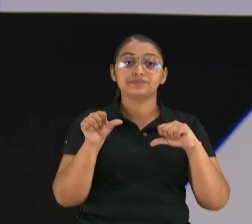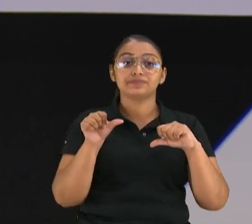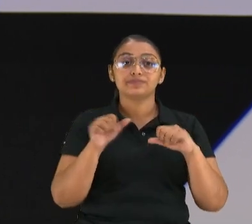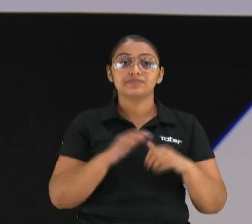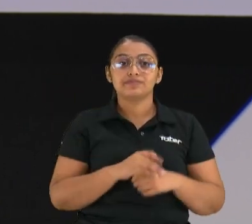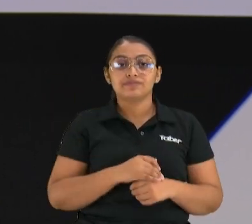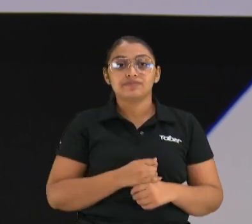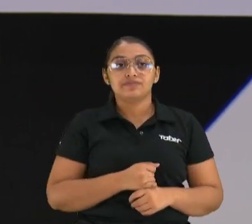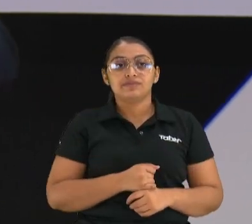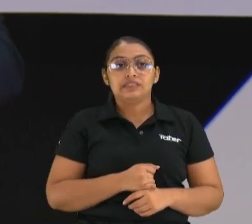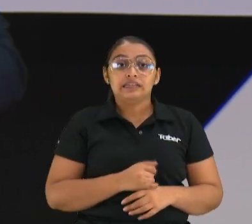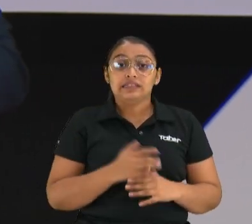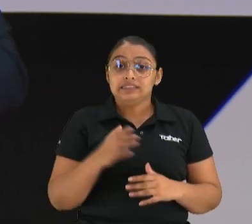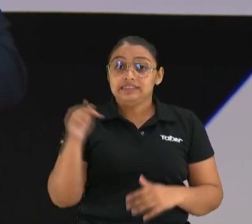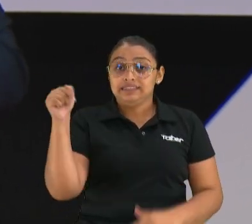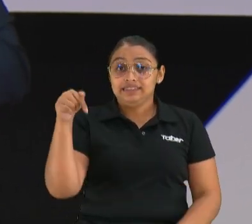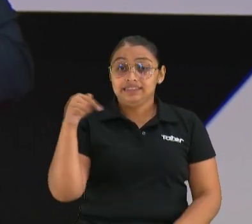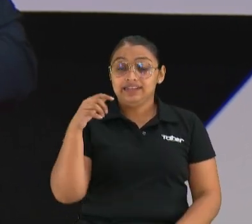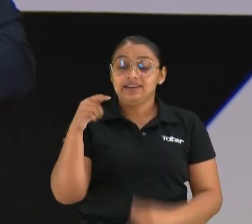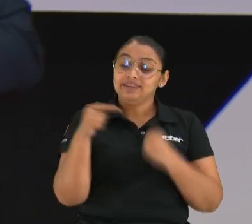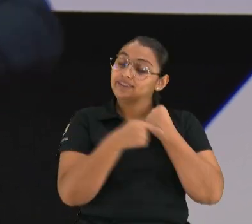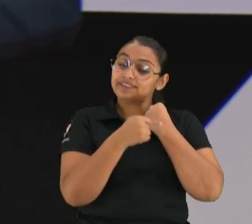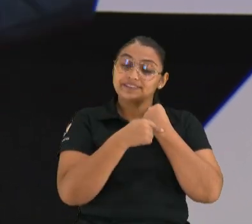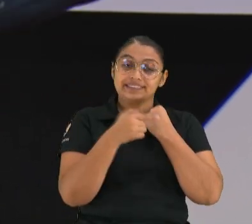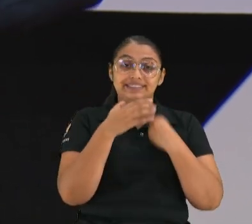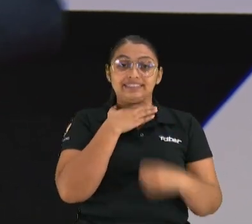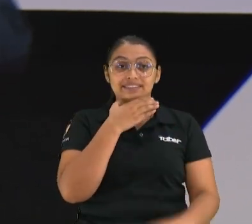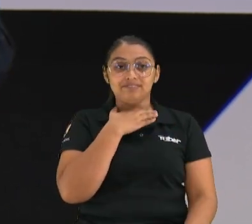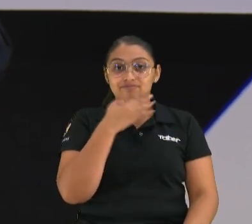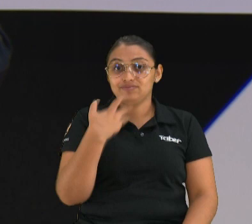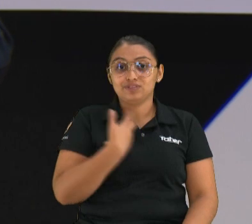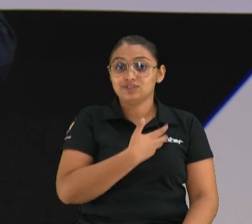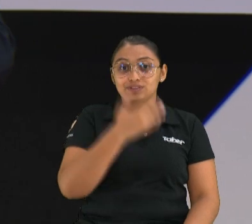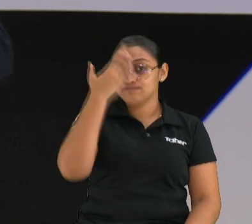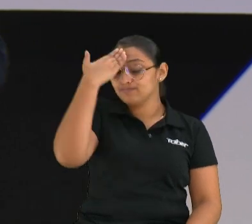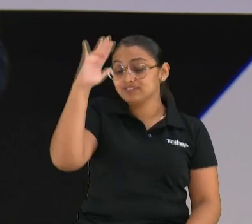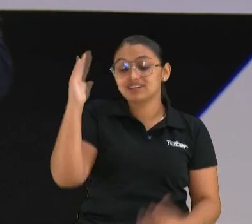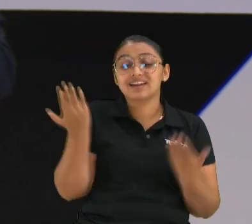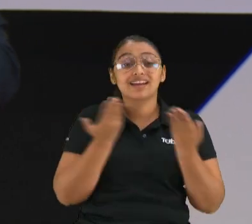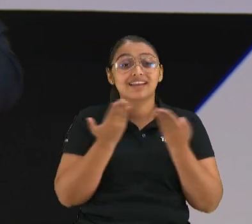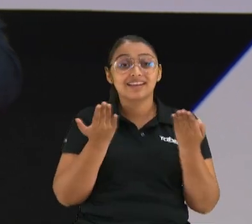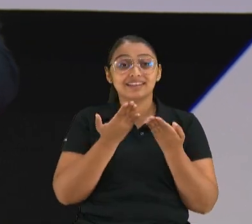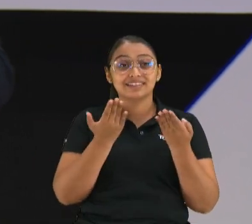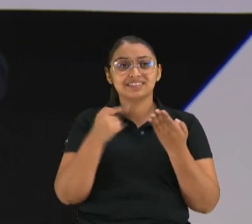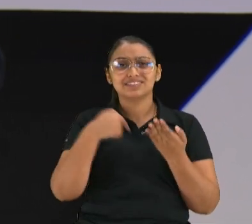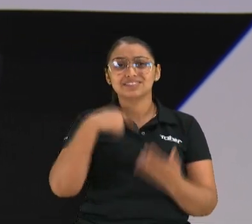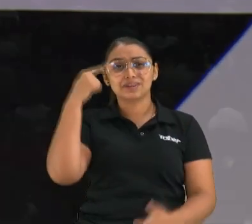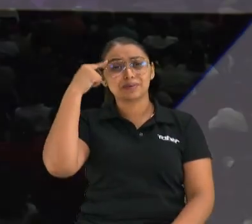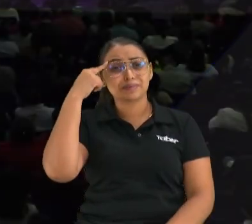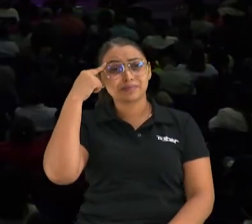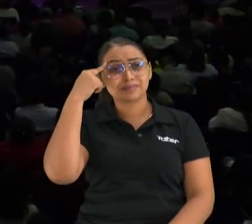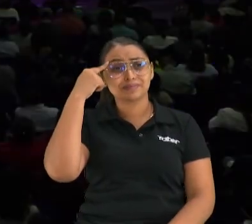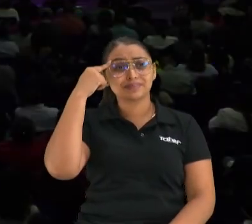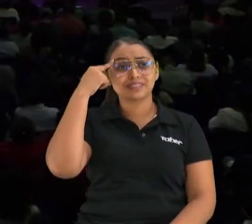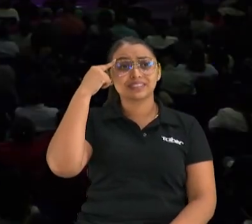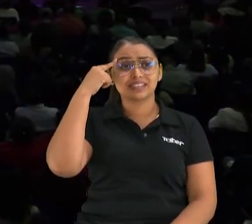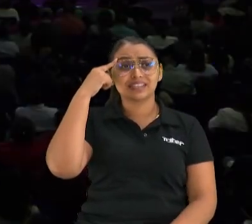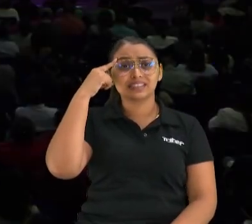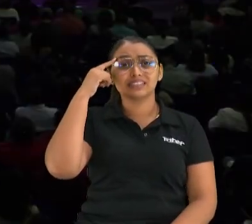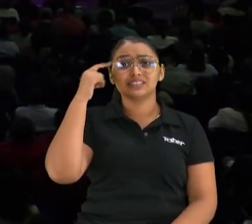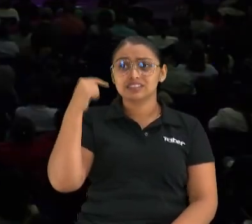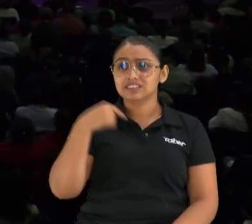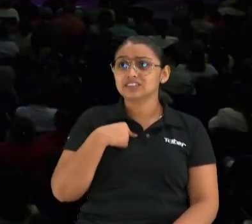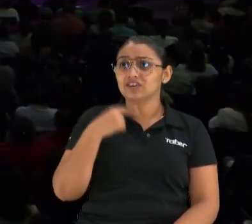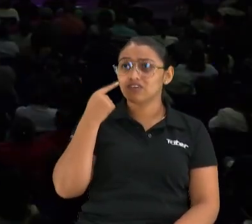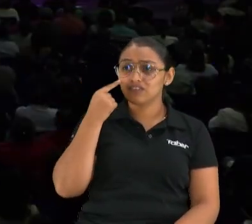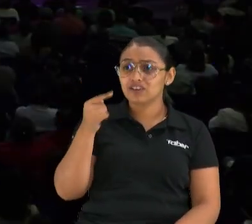Es que la cosa se ha complicado hermano yo ya no sabemos qué hacer o sea lo he pensado ya no comenzaron a dar indicaciones el